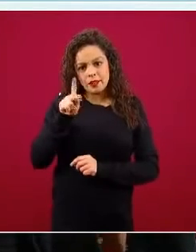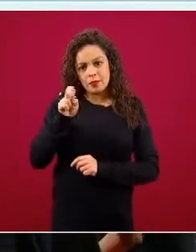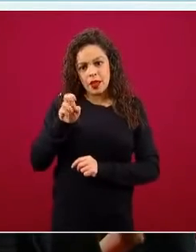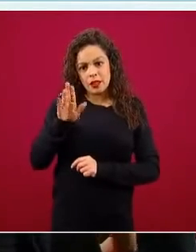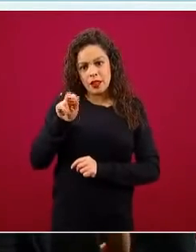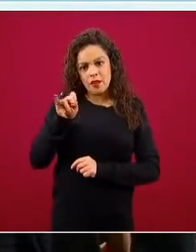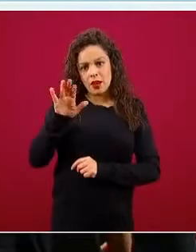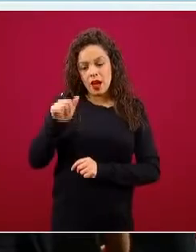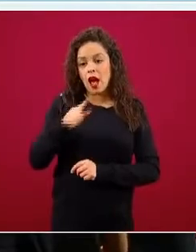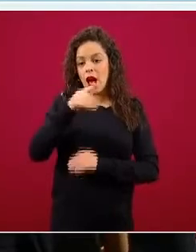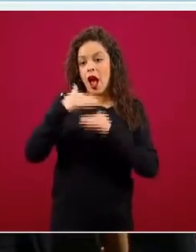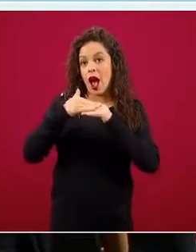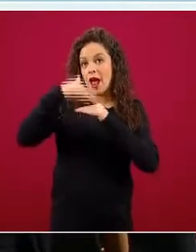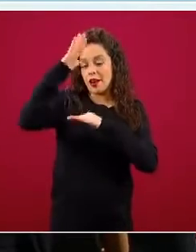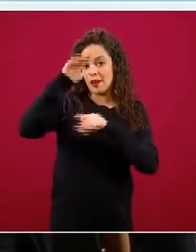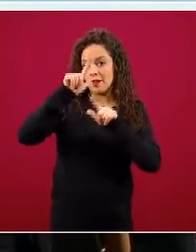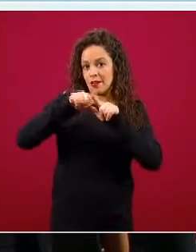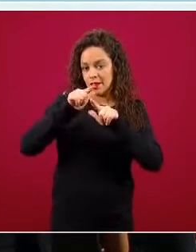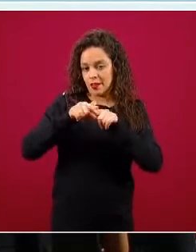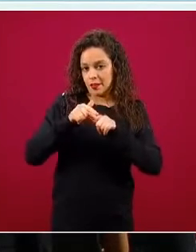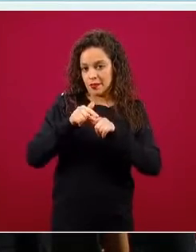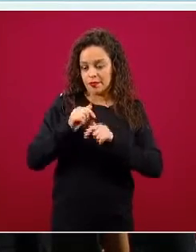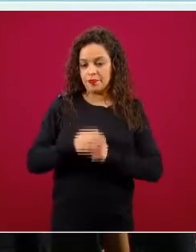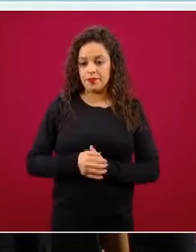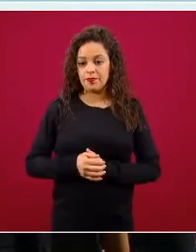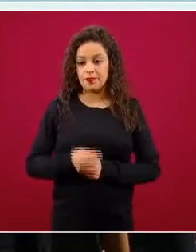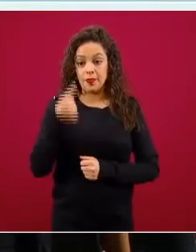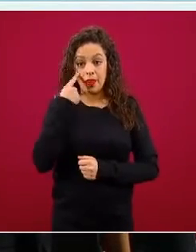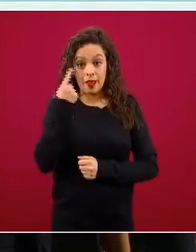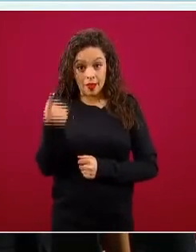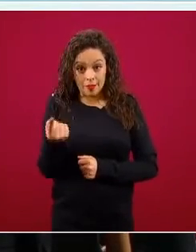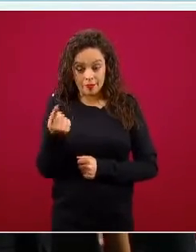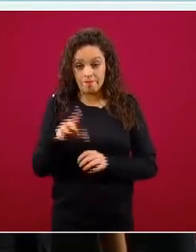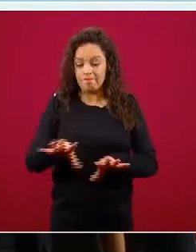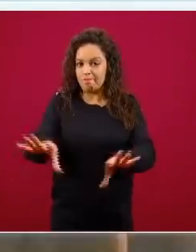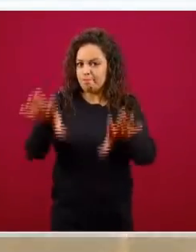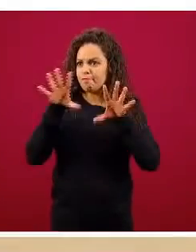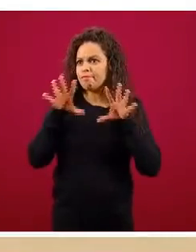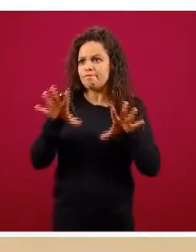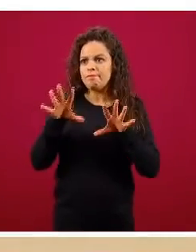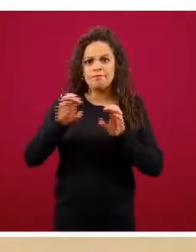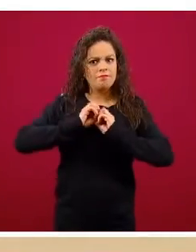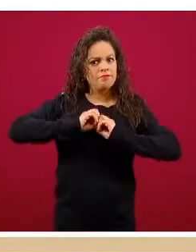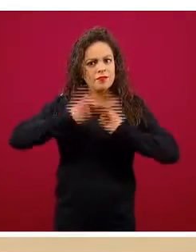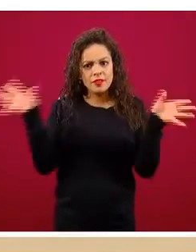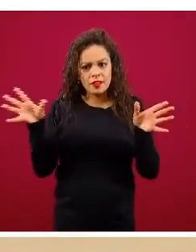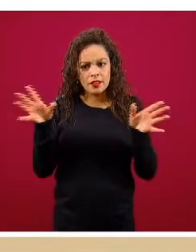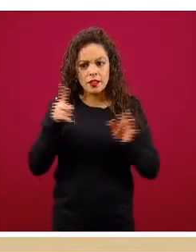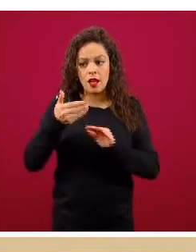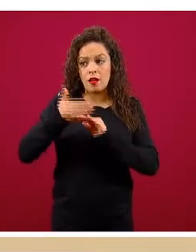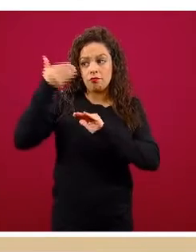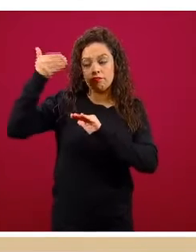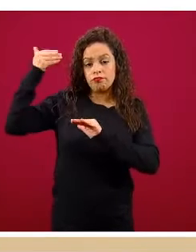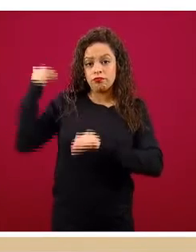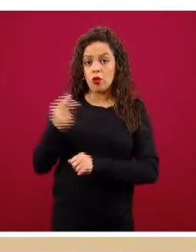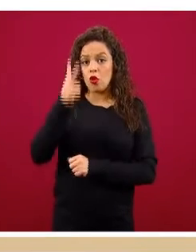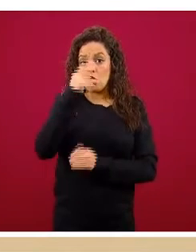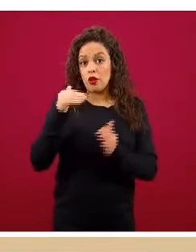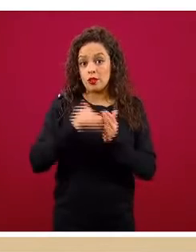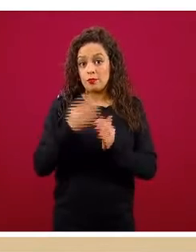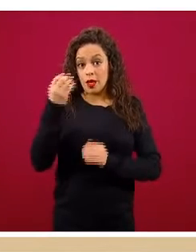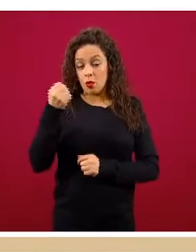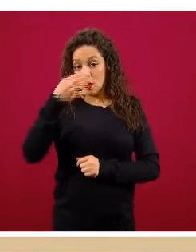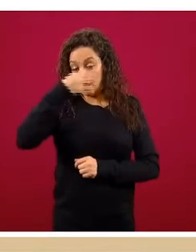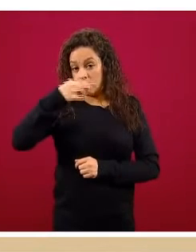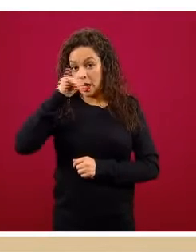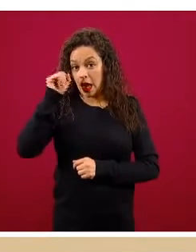para destacar cómo la influenza en años previos a la pandemia de influenza 2009 no era